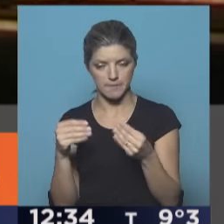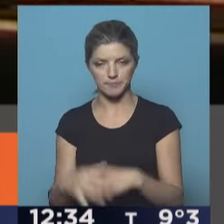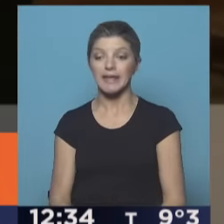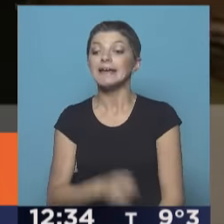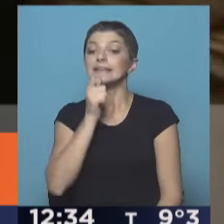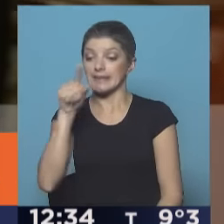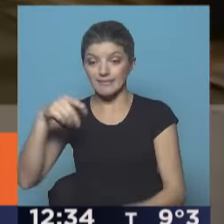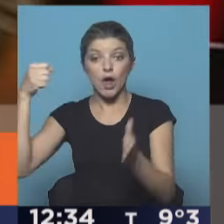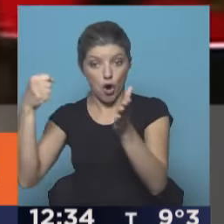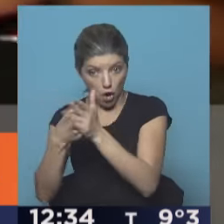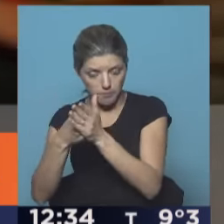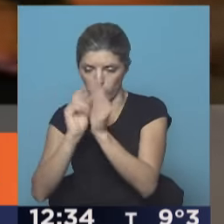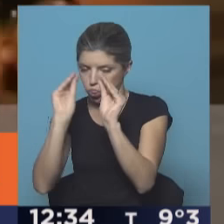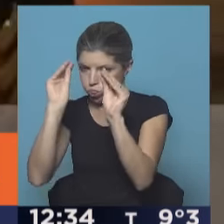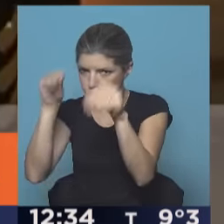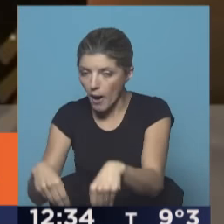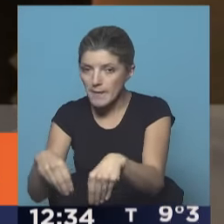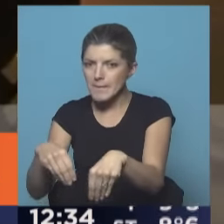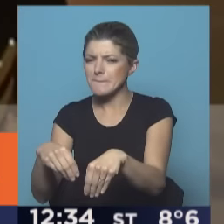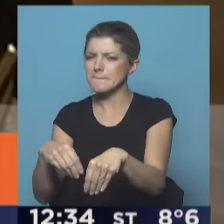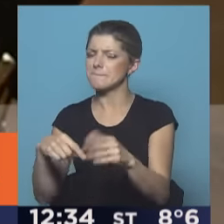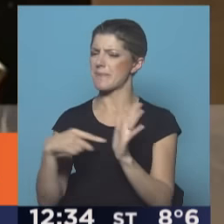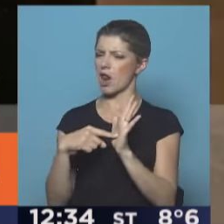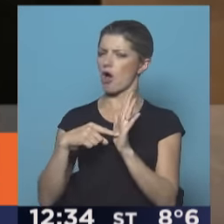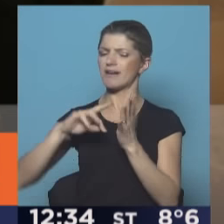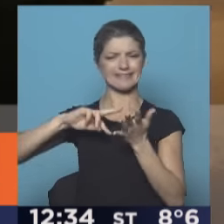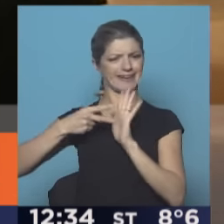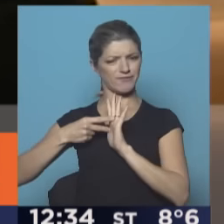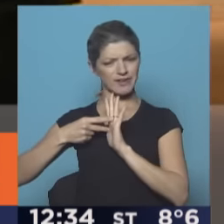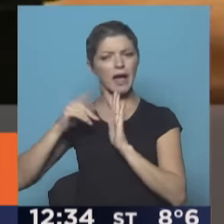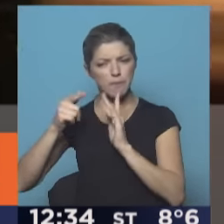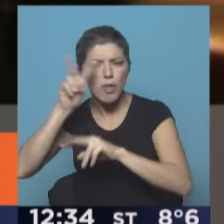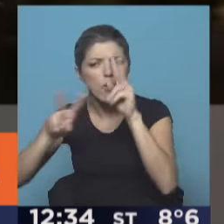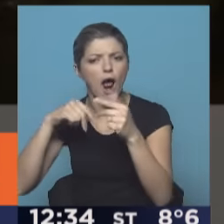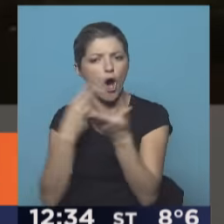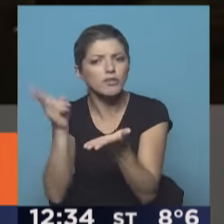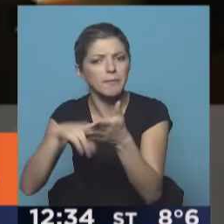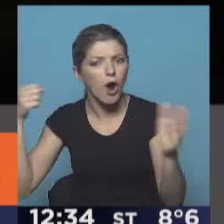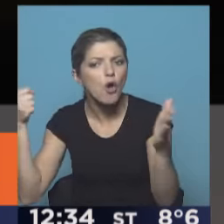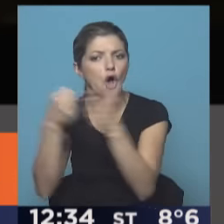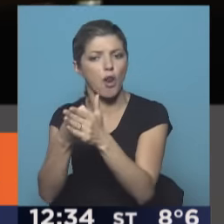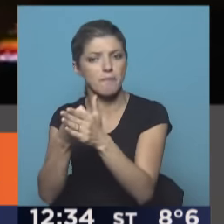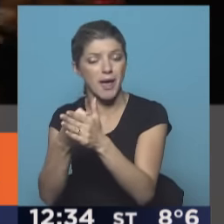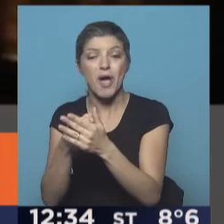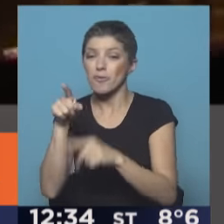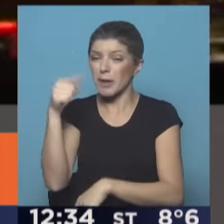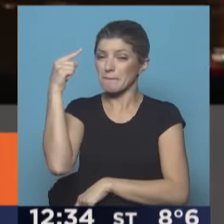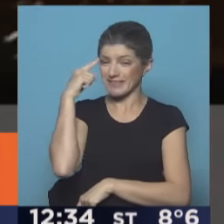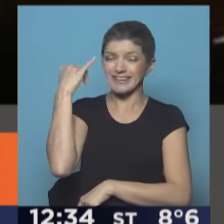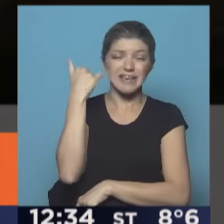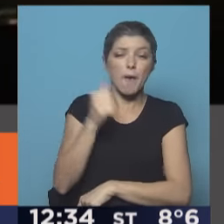el golpe en principio no haya prosperado ahora no quiere decir que no se pueda volver a intentar pese a los miles de militares que han sido ya